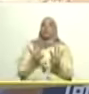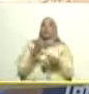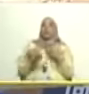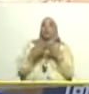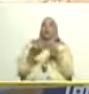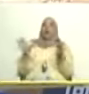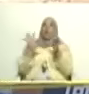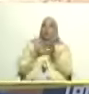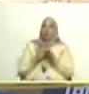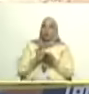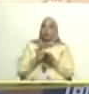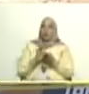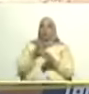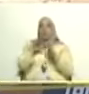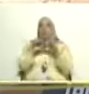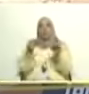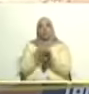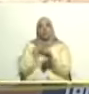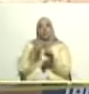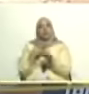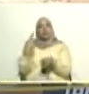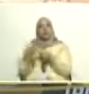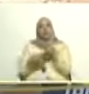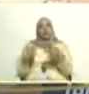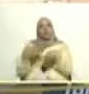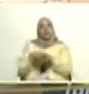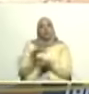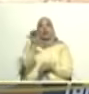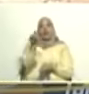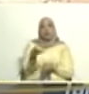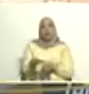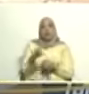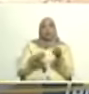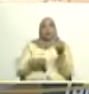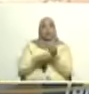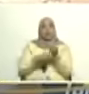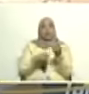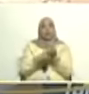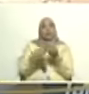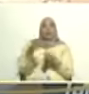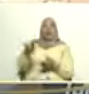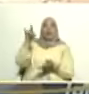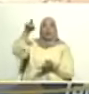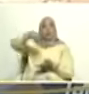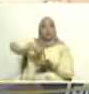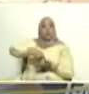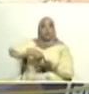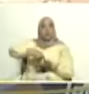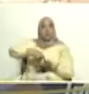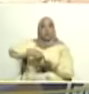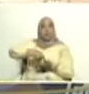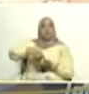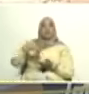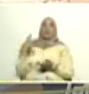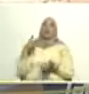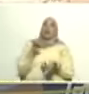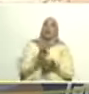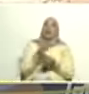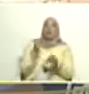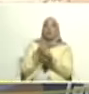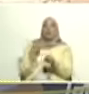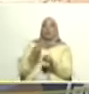unir toda la fuerza nacional en una toda, en Carabobo. Y de aquí salieron